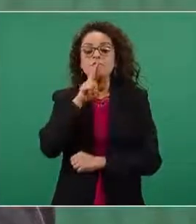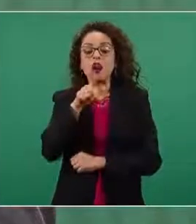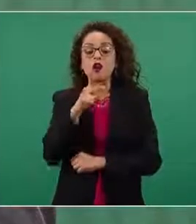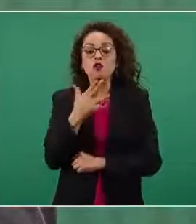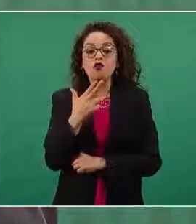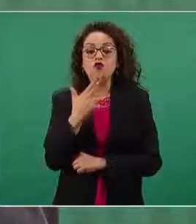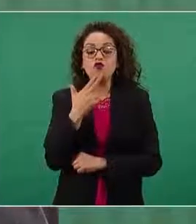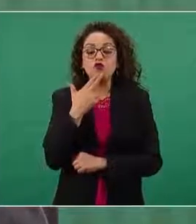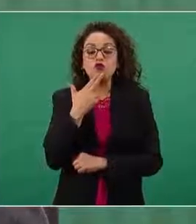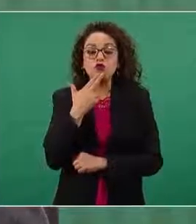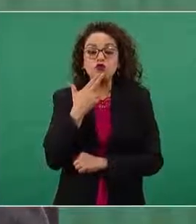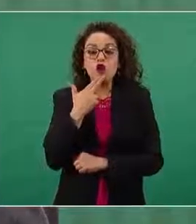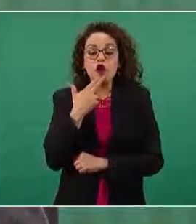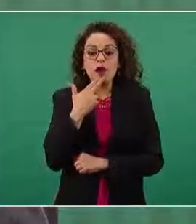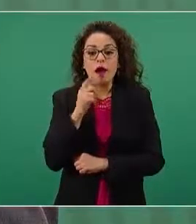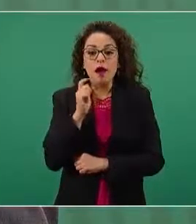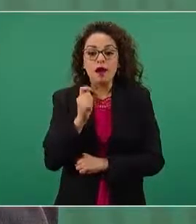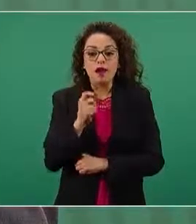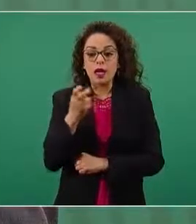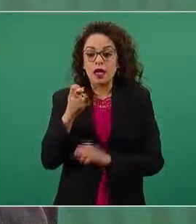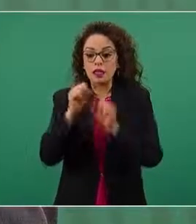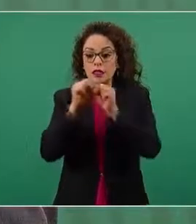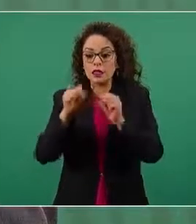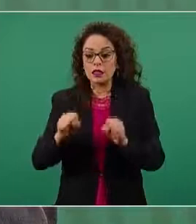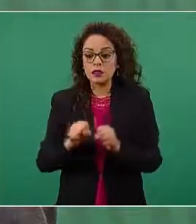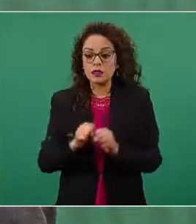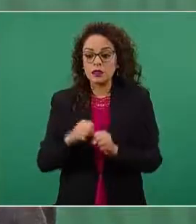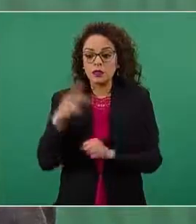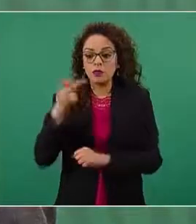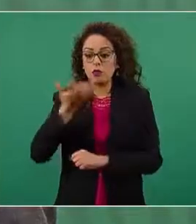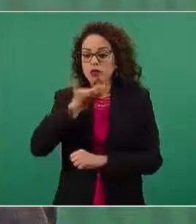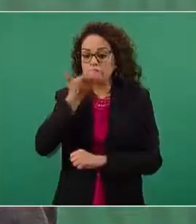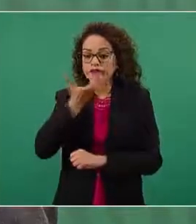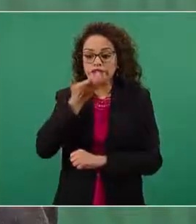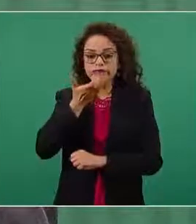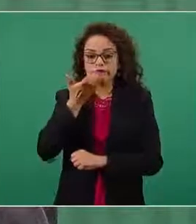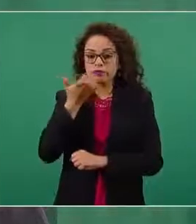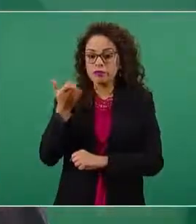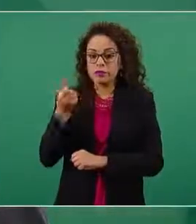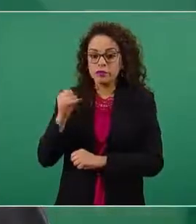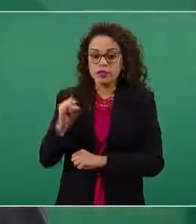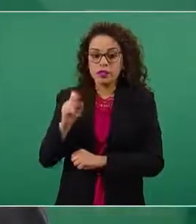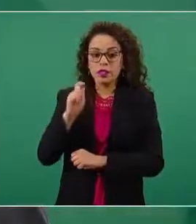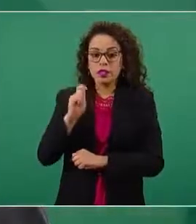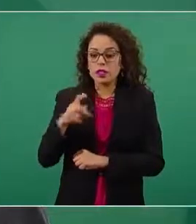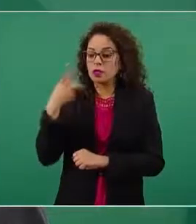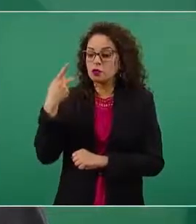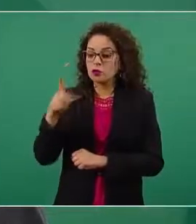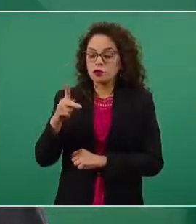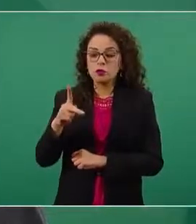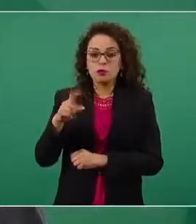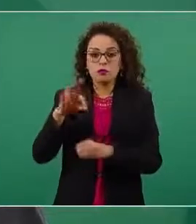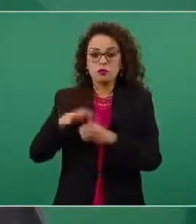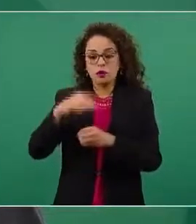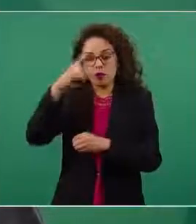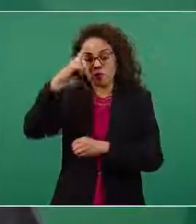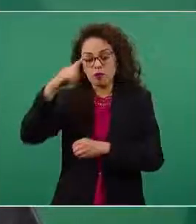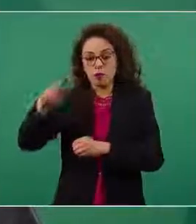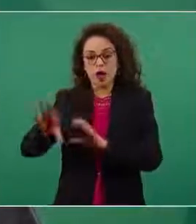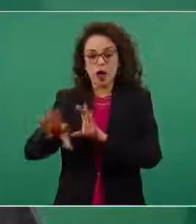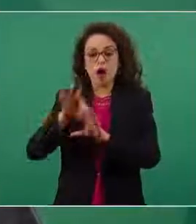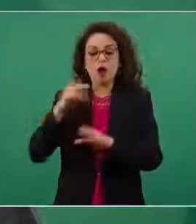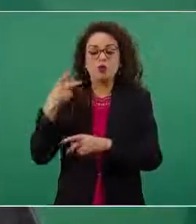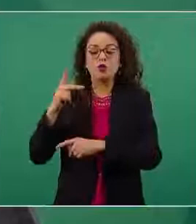funciona el sistema de usos y costumbres en cuanto a la elección de sus autoridades. Es un